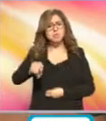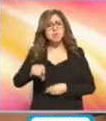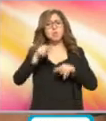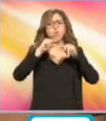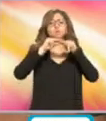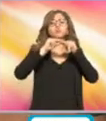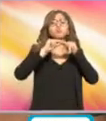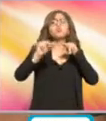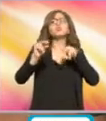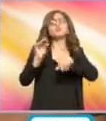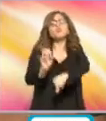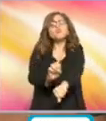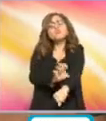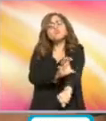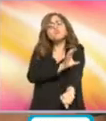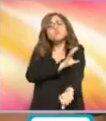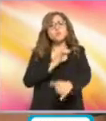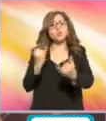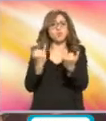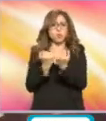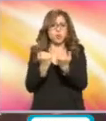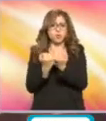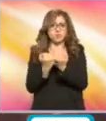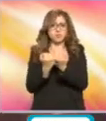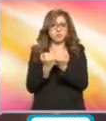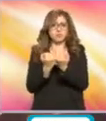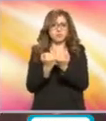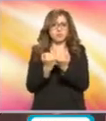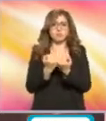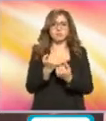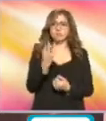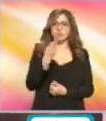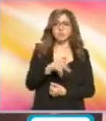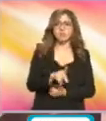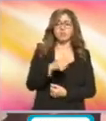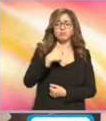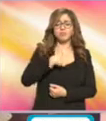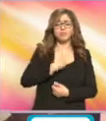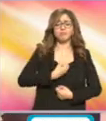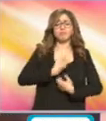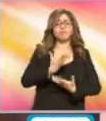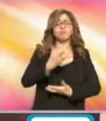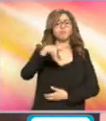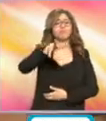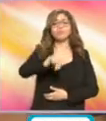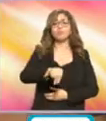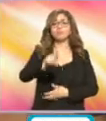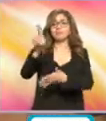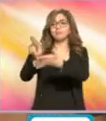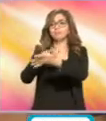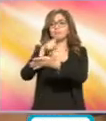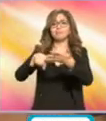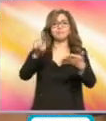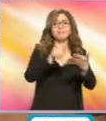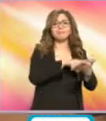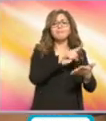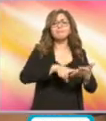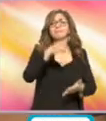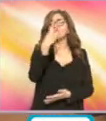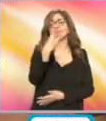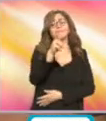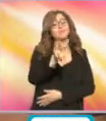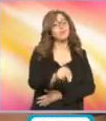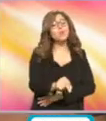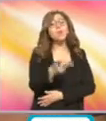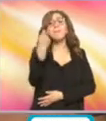que van de la mismo. mano, ¿no? Pues quiero decirles que no. Quiero ¿Tache decirles para que los no. tres? Tache para los tres. Y bueno, creo que no es que tengan tache, simplemente